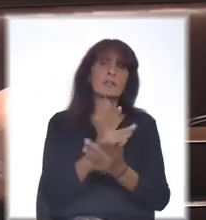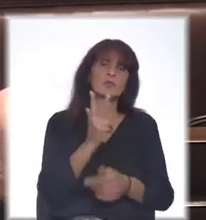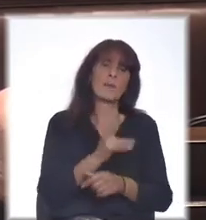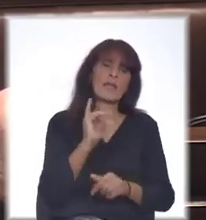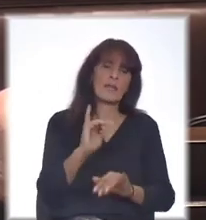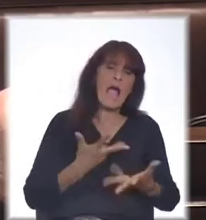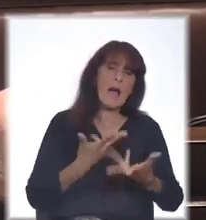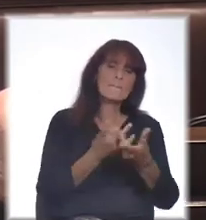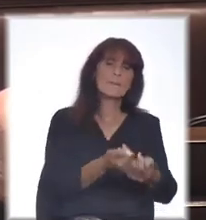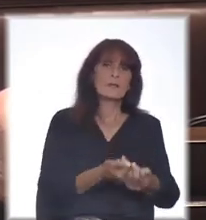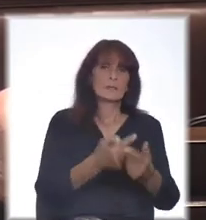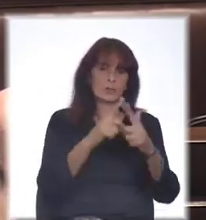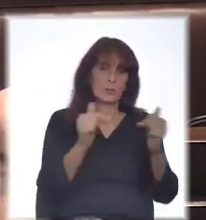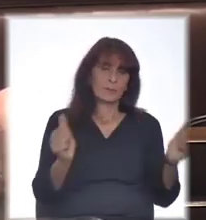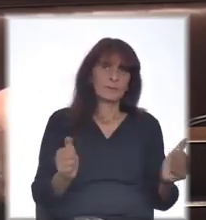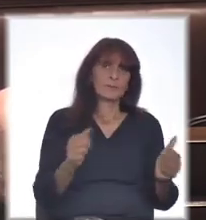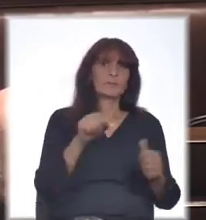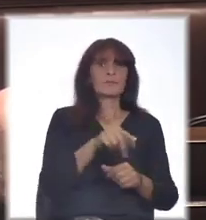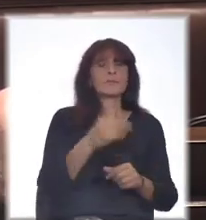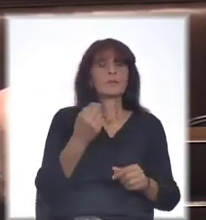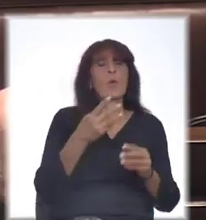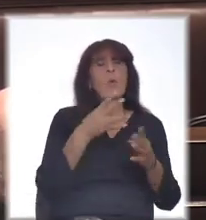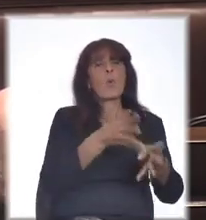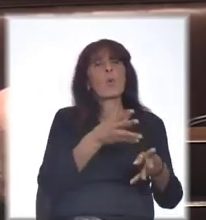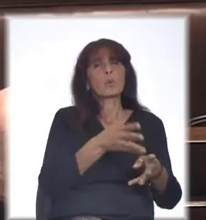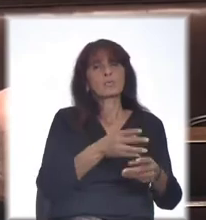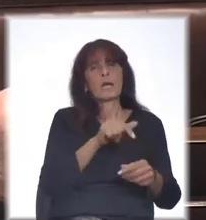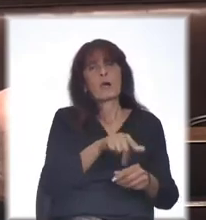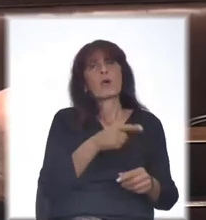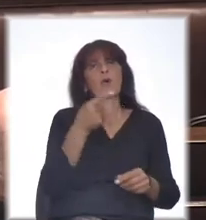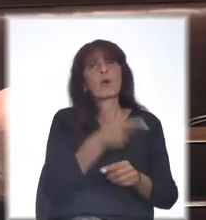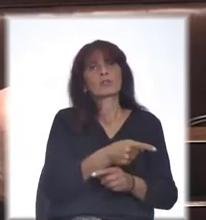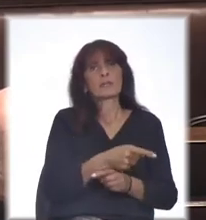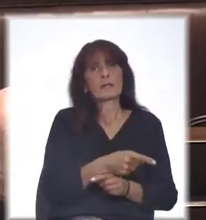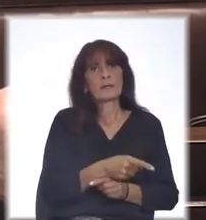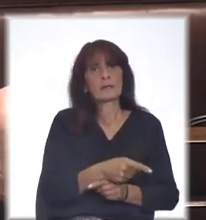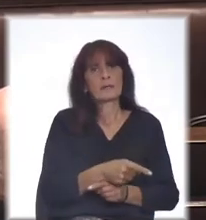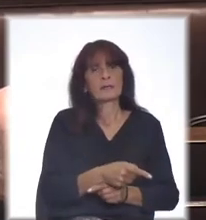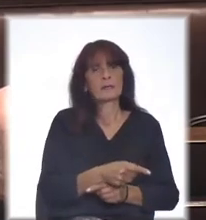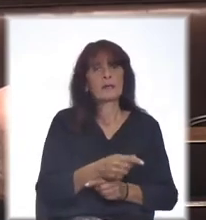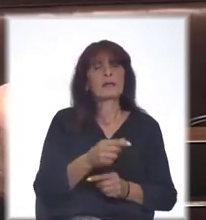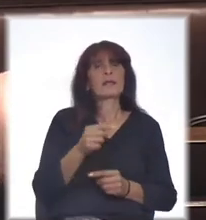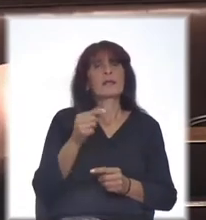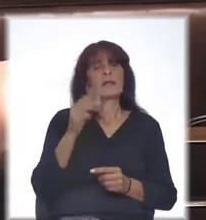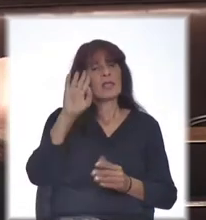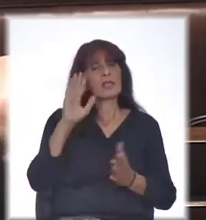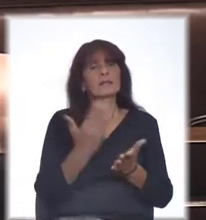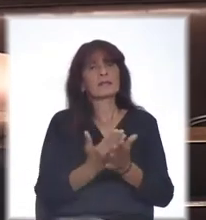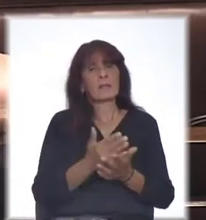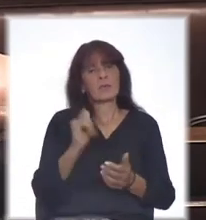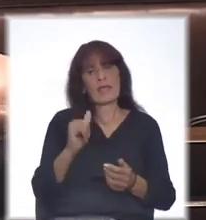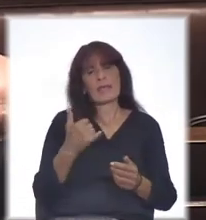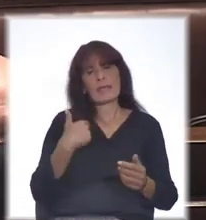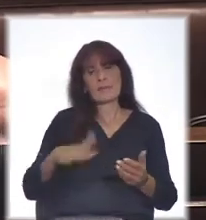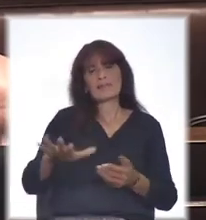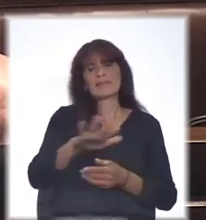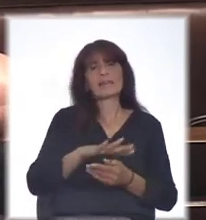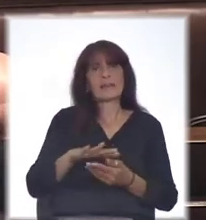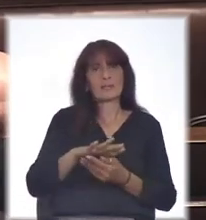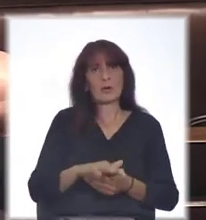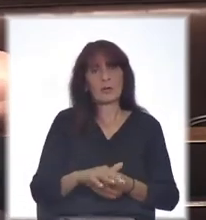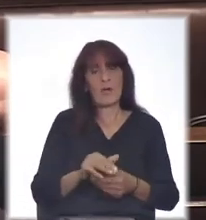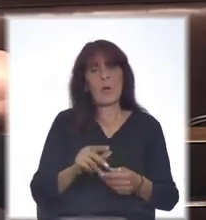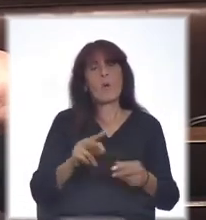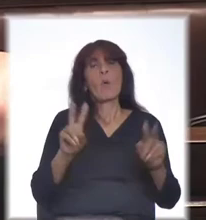apoyo material a quienes se enfrentaban la lucha contra la dictadura y por la democracia dentro de nuestro territorio.